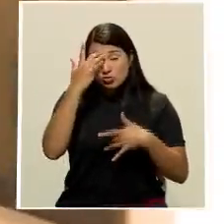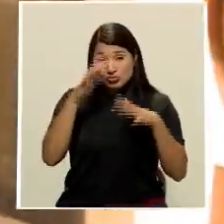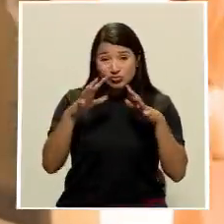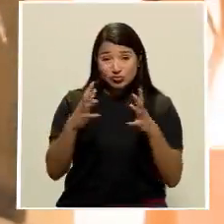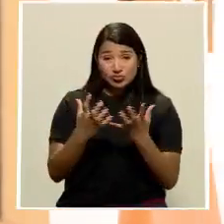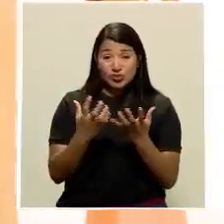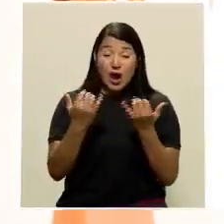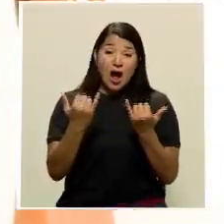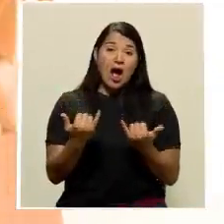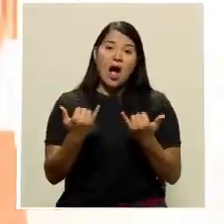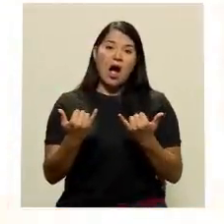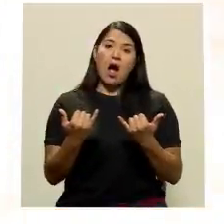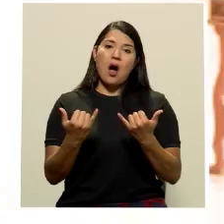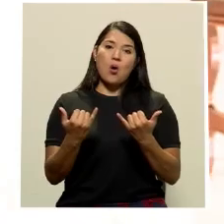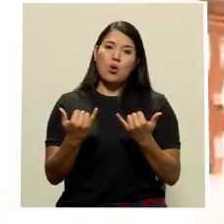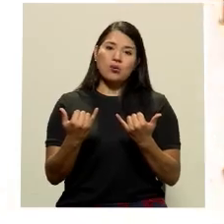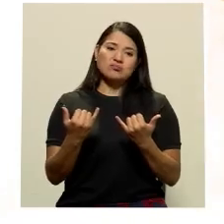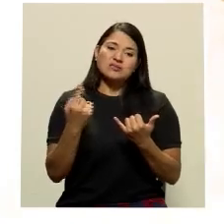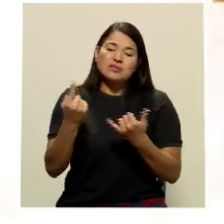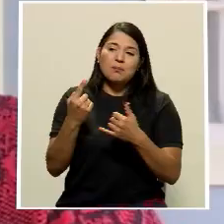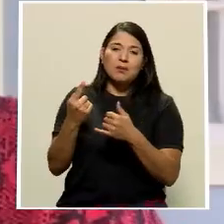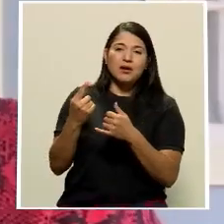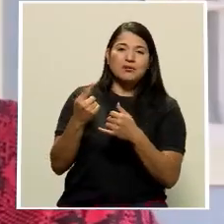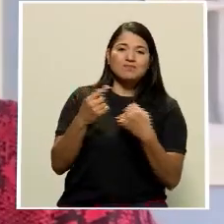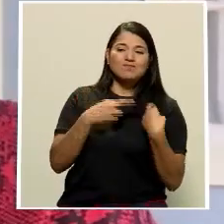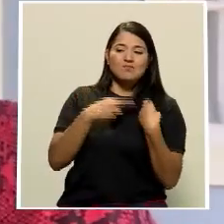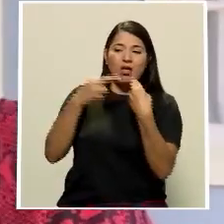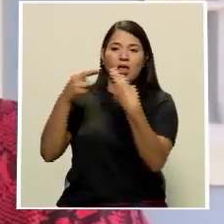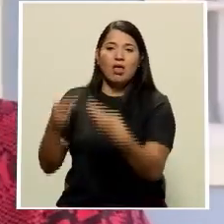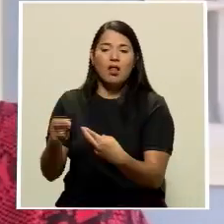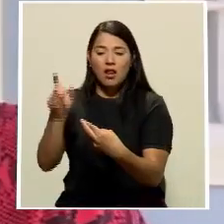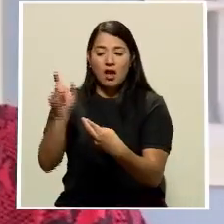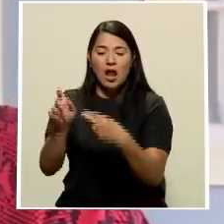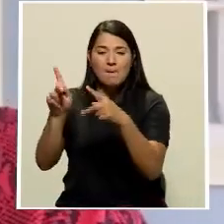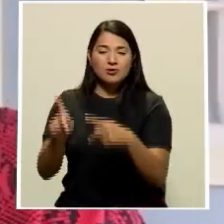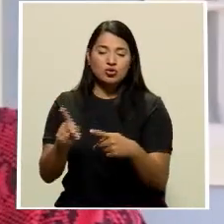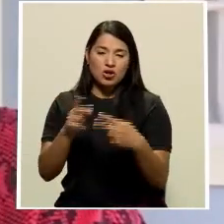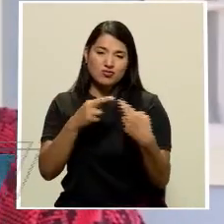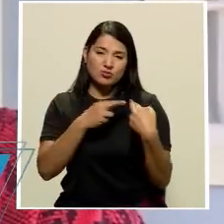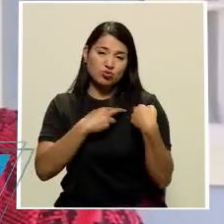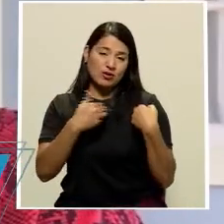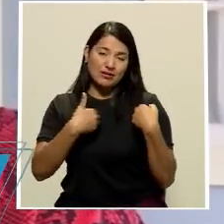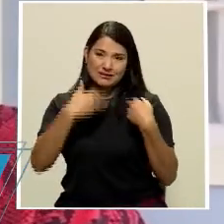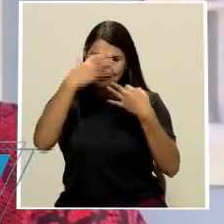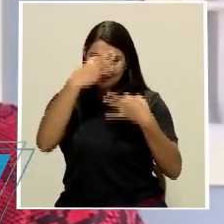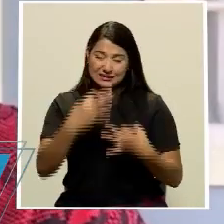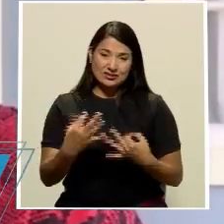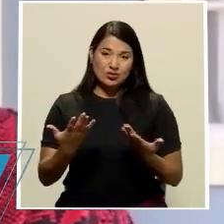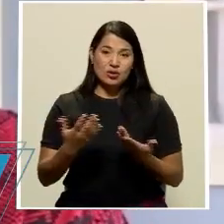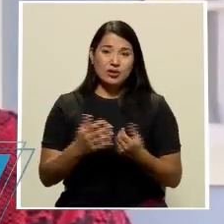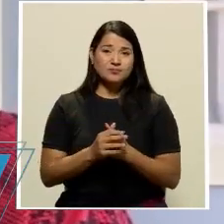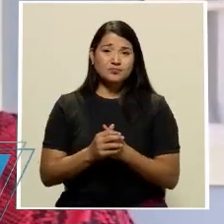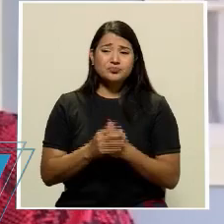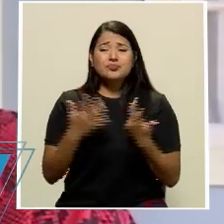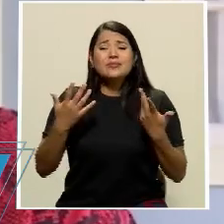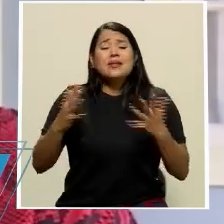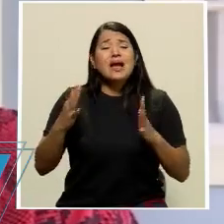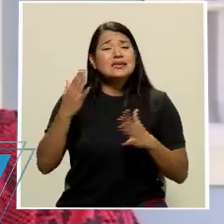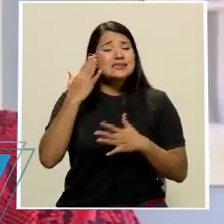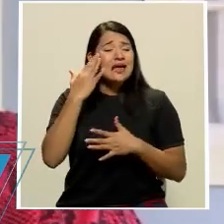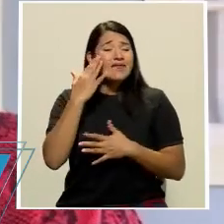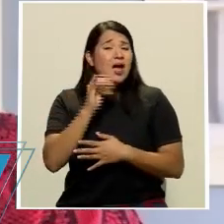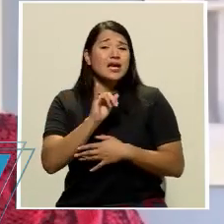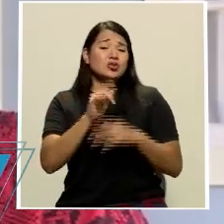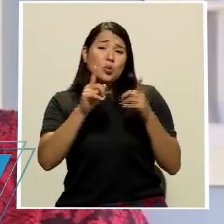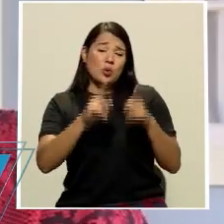en la persona a cargo de tomar las decisiones. Era de esperar que esto sucediera tarde o temprano. Definitivamente ha